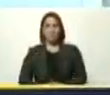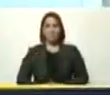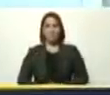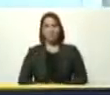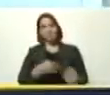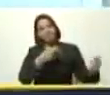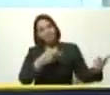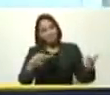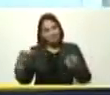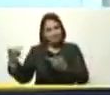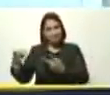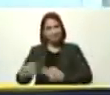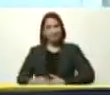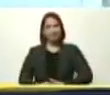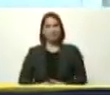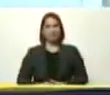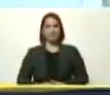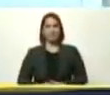bienvenido.